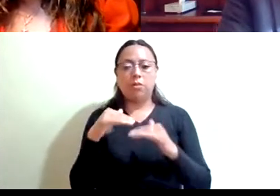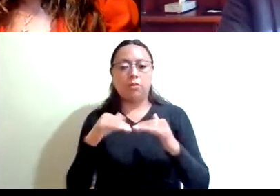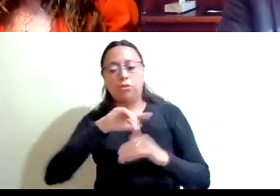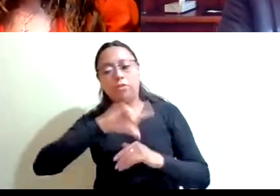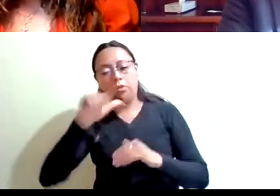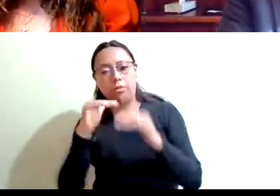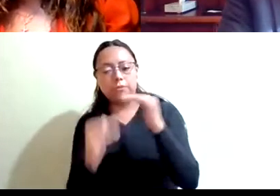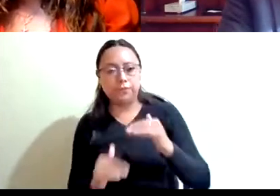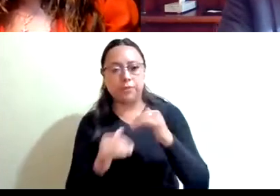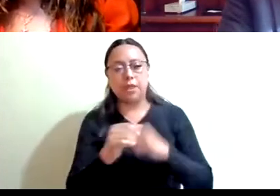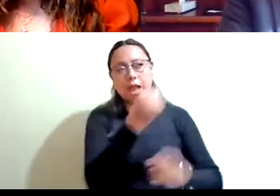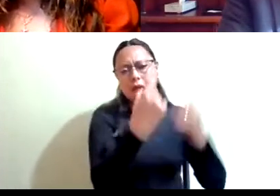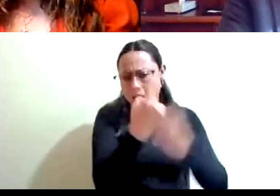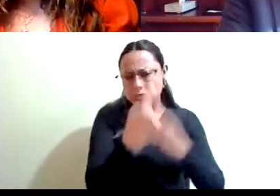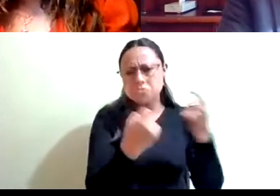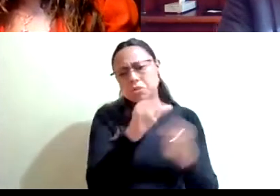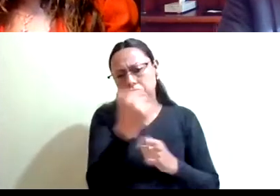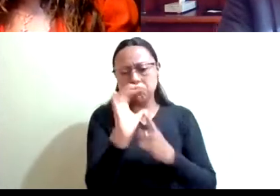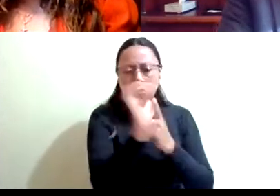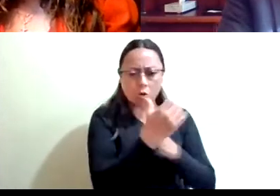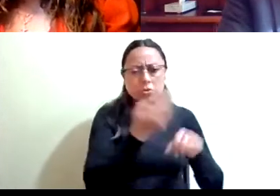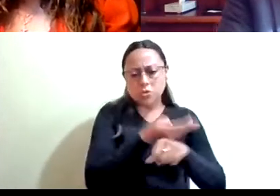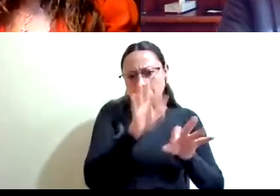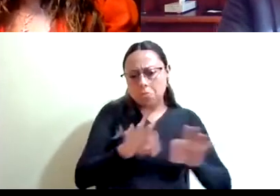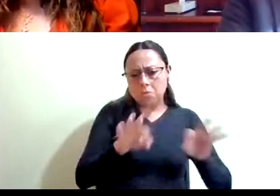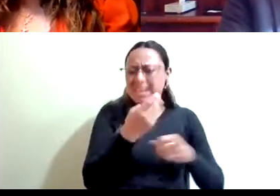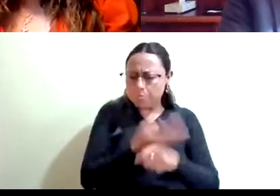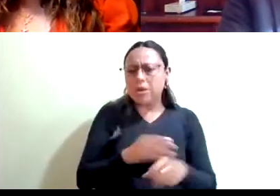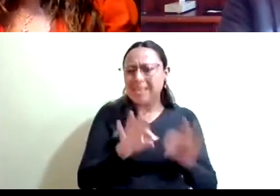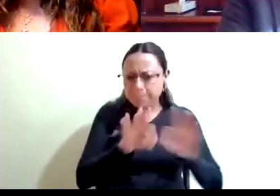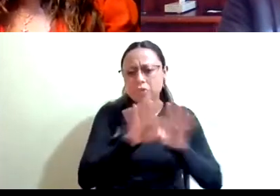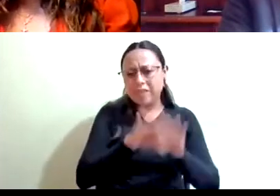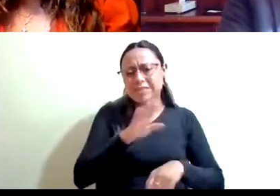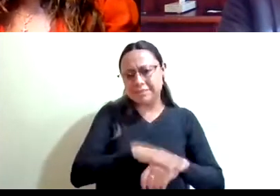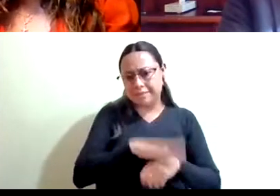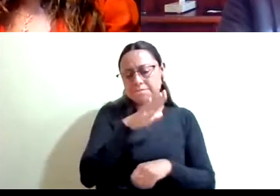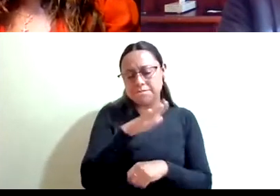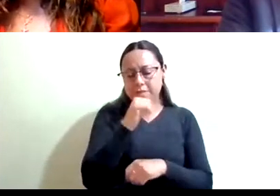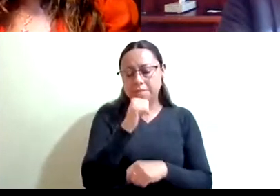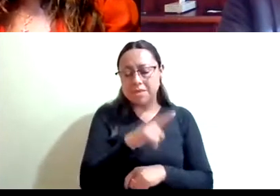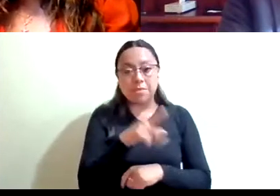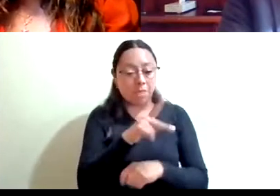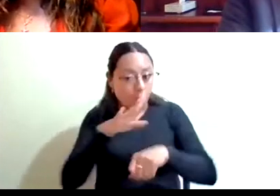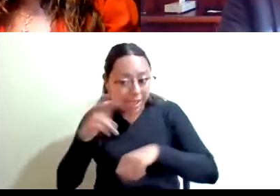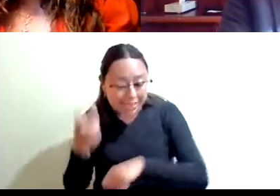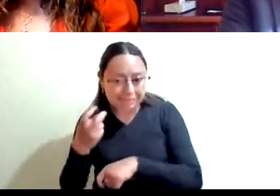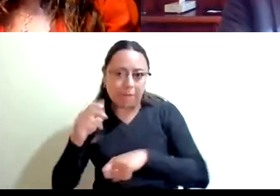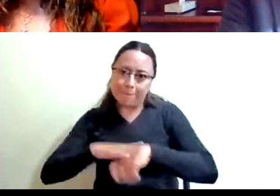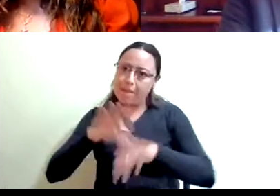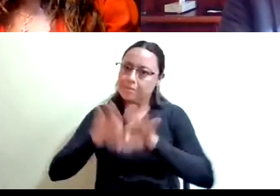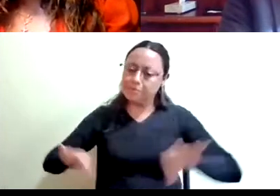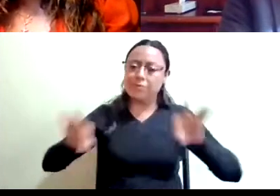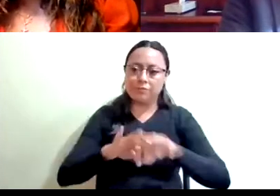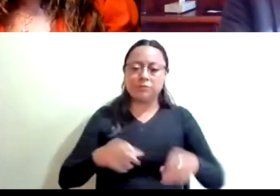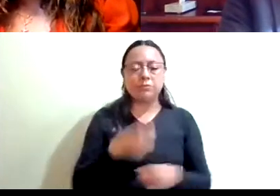relevancia, pero creo yo que lo que es en este momento más importante por tiempos también es el tema de conocer y participar en